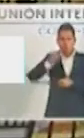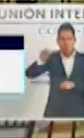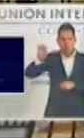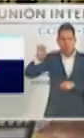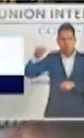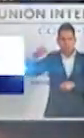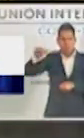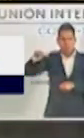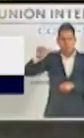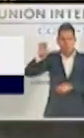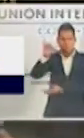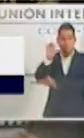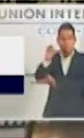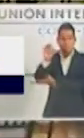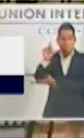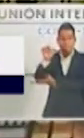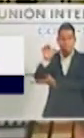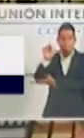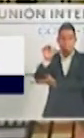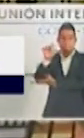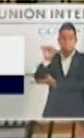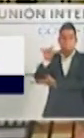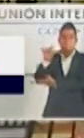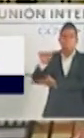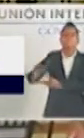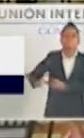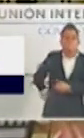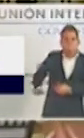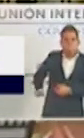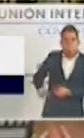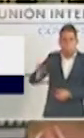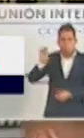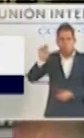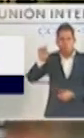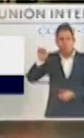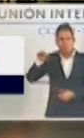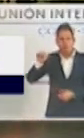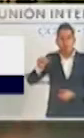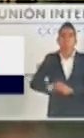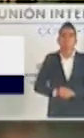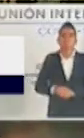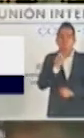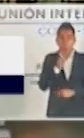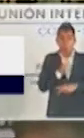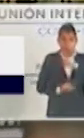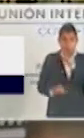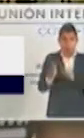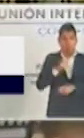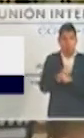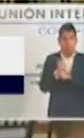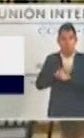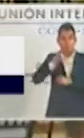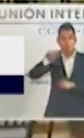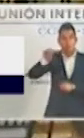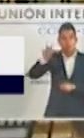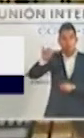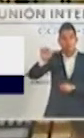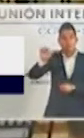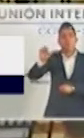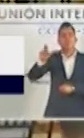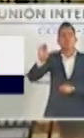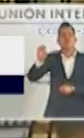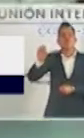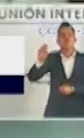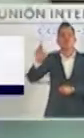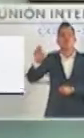y economía en el primero de ellos dio a conocer que se llegó al consenso de analizar la posibilidad de implementar como obligatorio el uso del cubrebocas